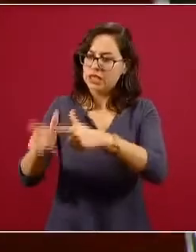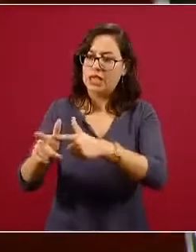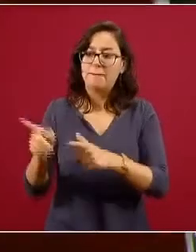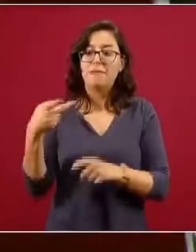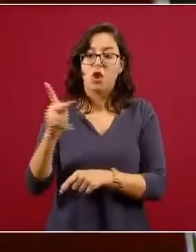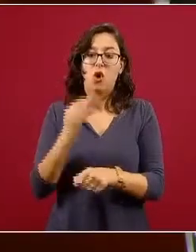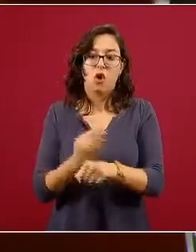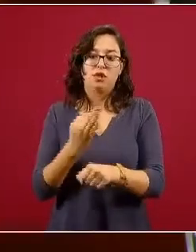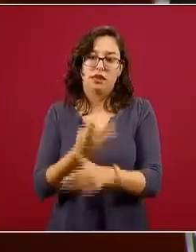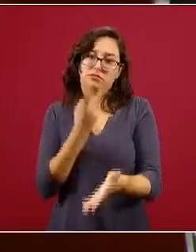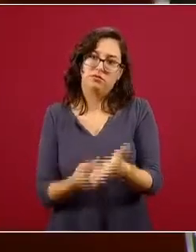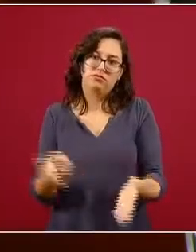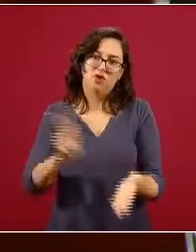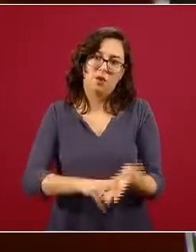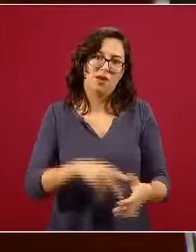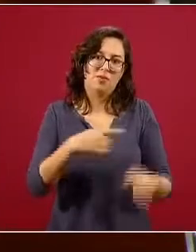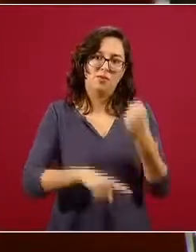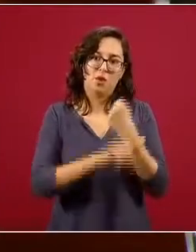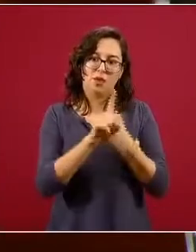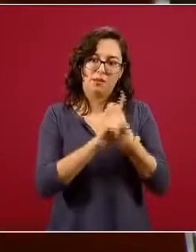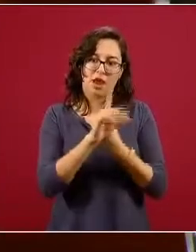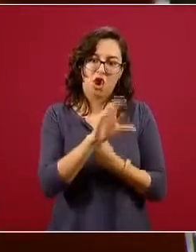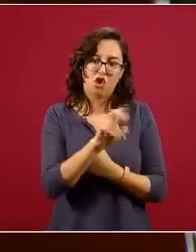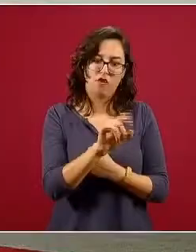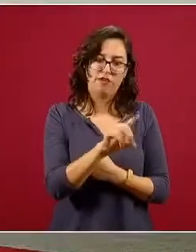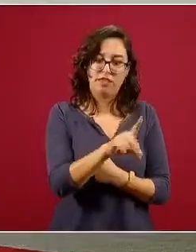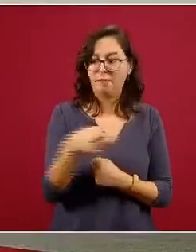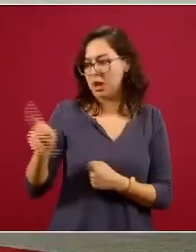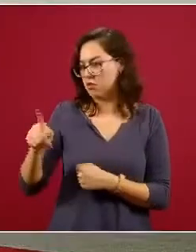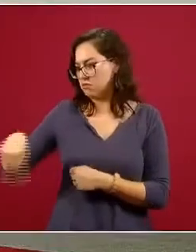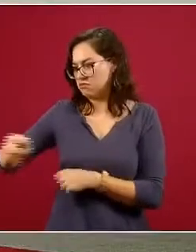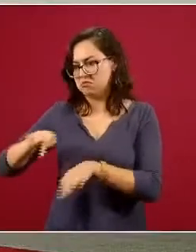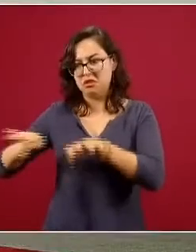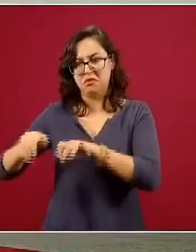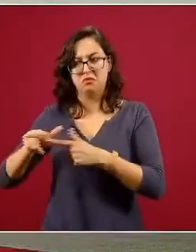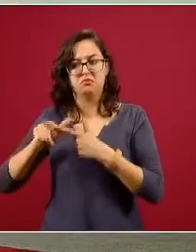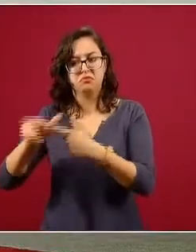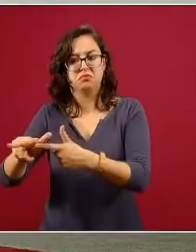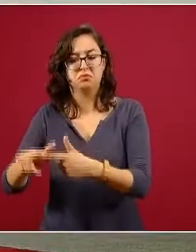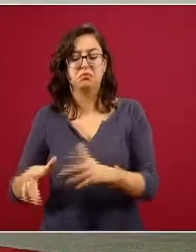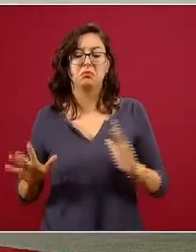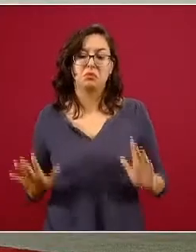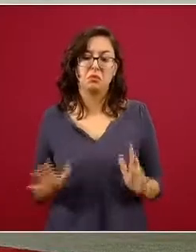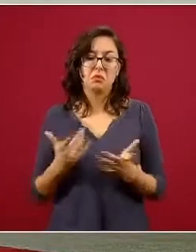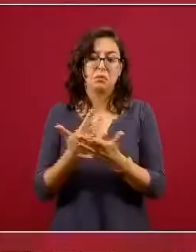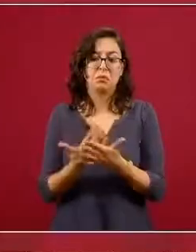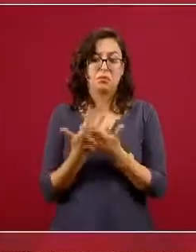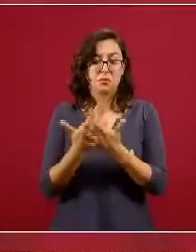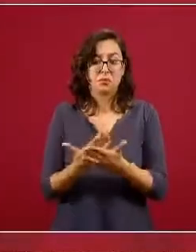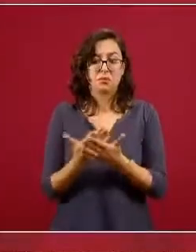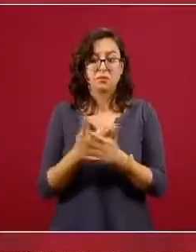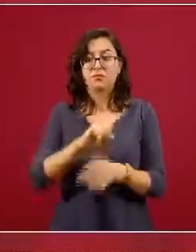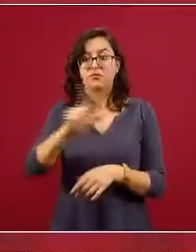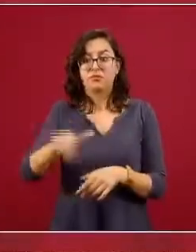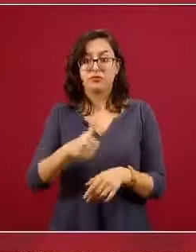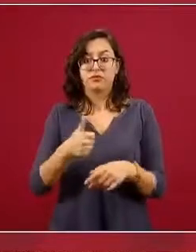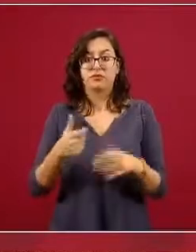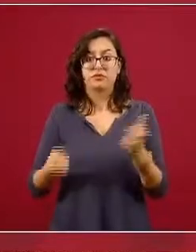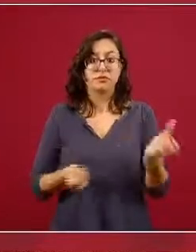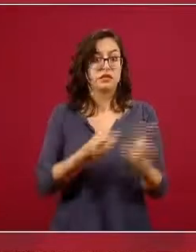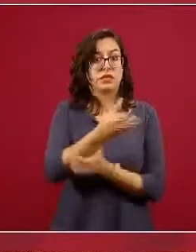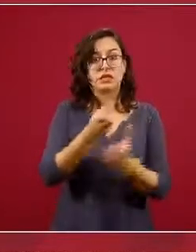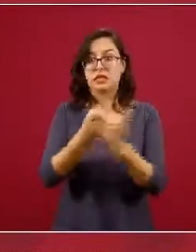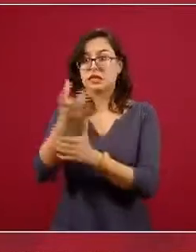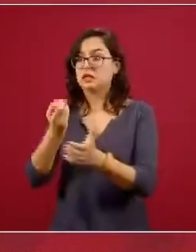otras orientaciones, pero sigue vigente el grupo de trabajo y estamos esperando que la movilidad en el espacio público nos